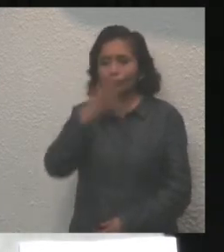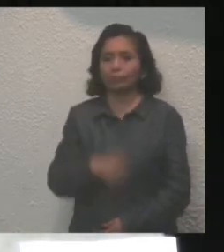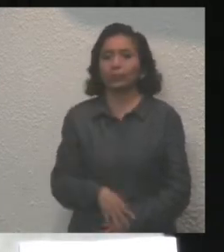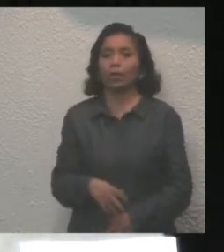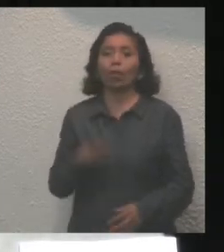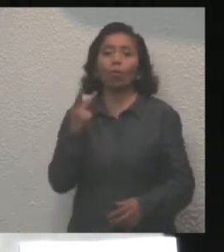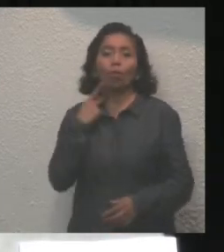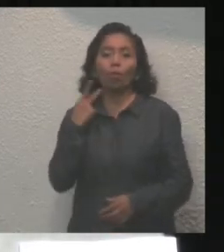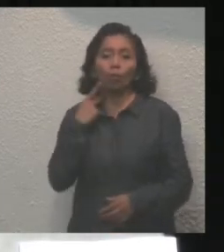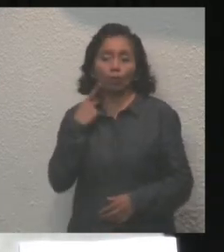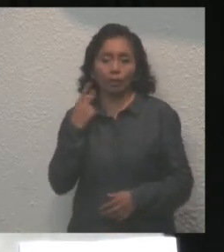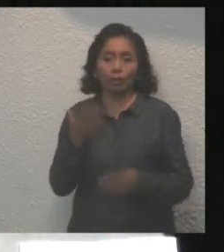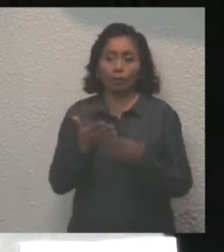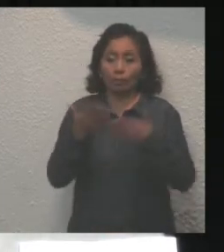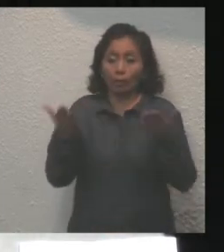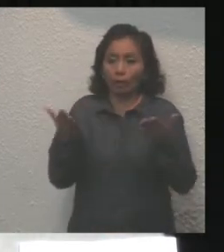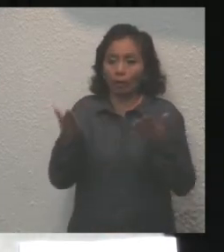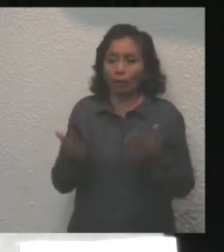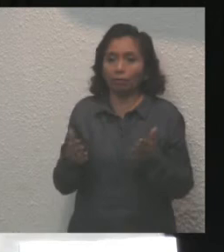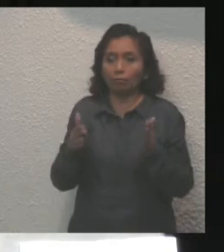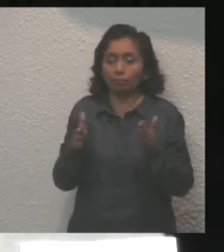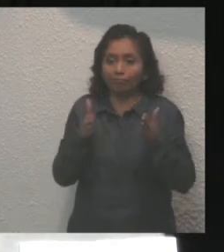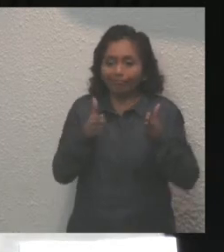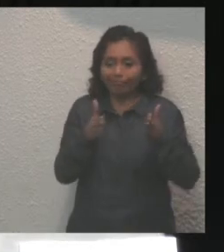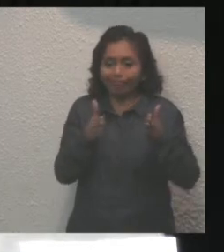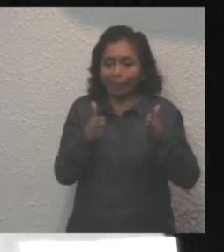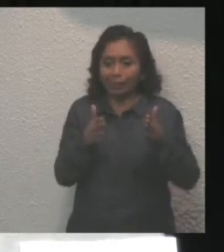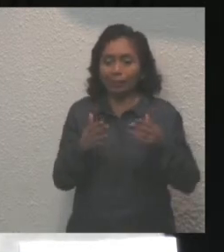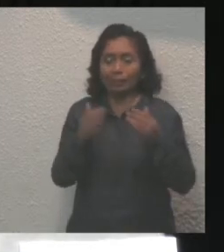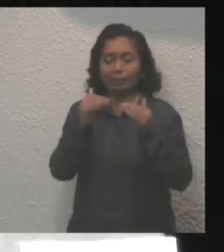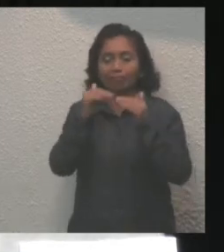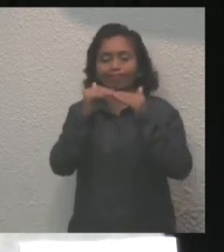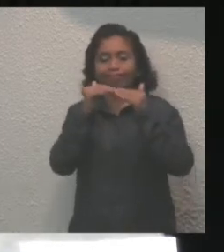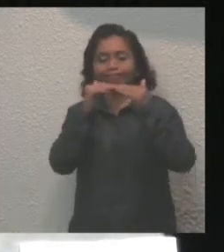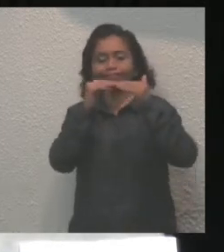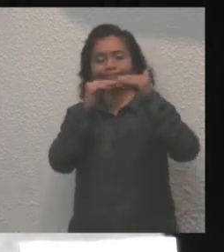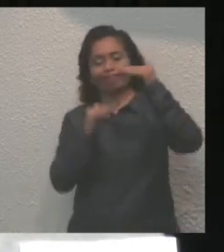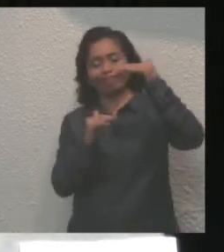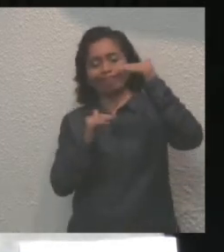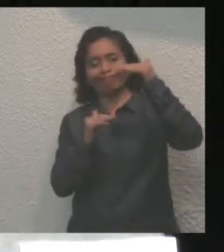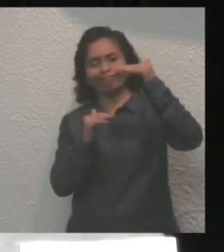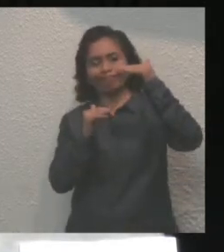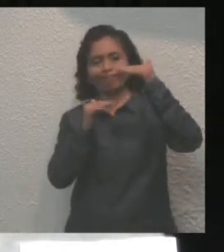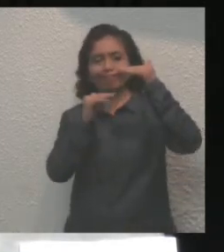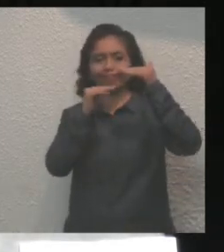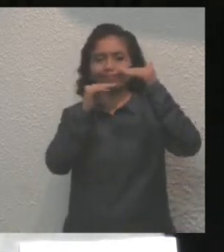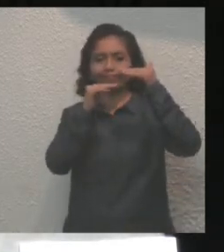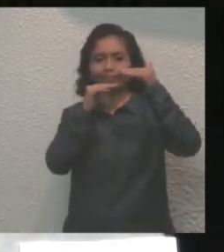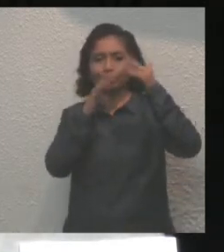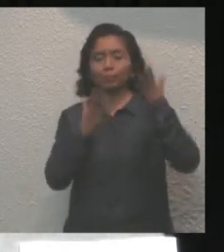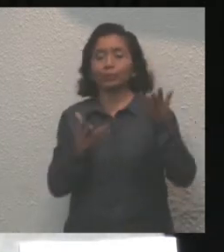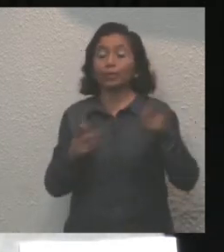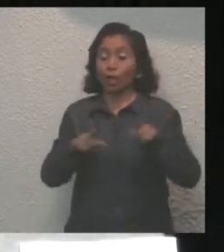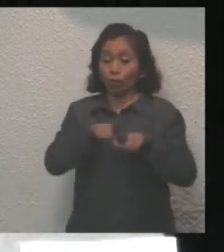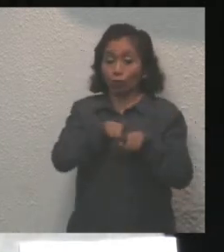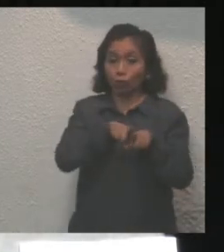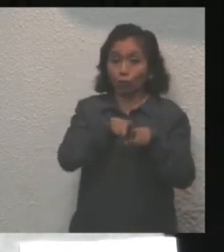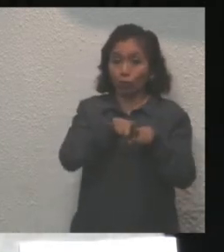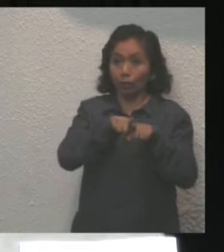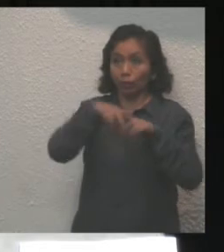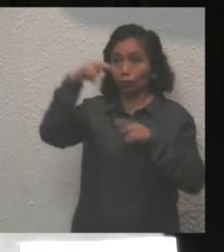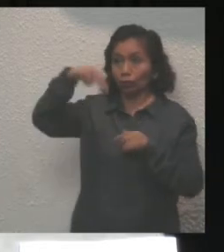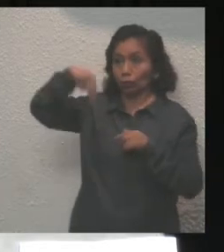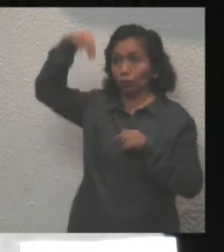políticas públicas que acorten la brecha de desigualdad que existe entre nuestros hermanos del